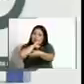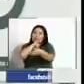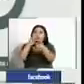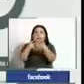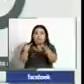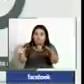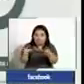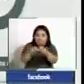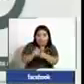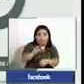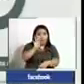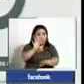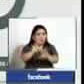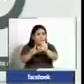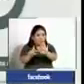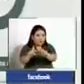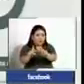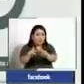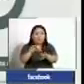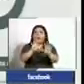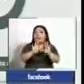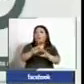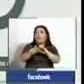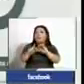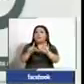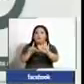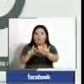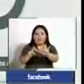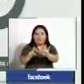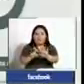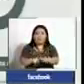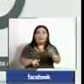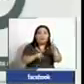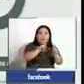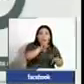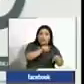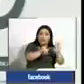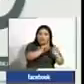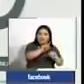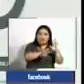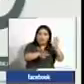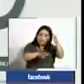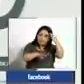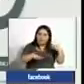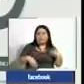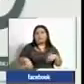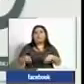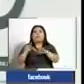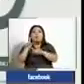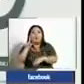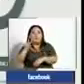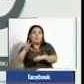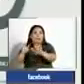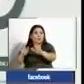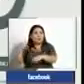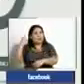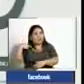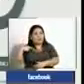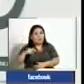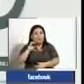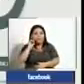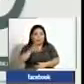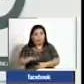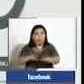ya lo mencionábamos, estamos hablando de 19 mujeres y de 27 hombres. Casos sospechosos son 8.